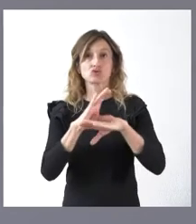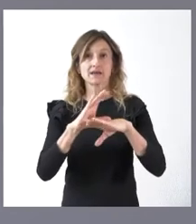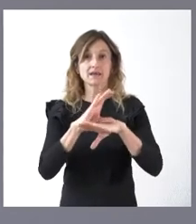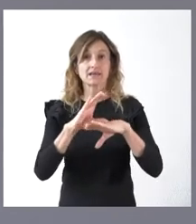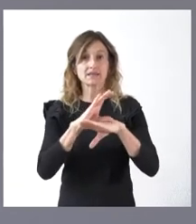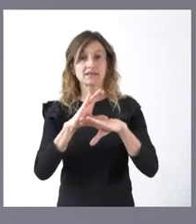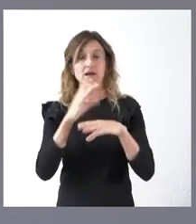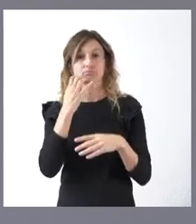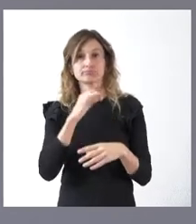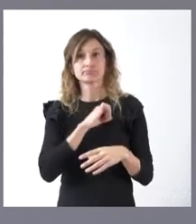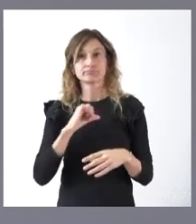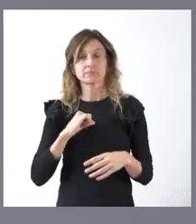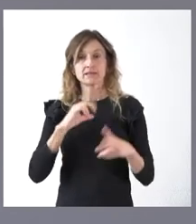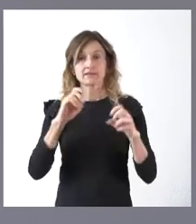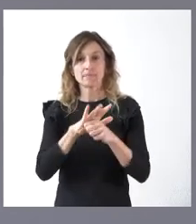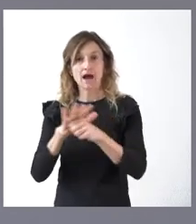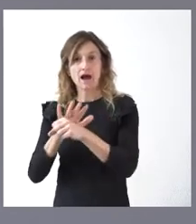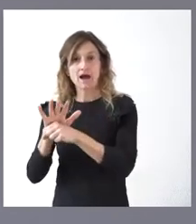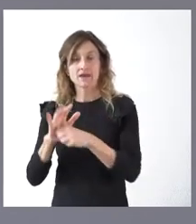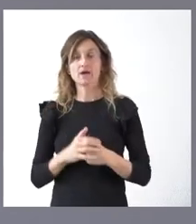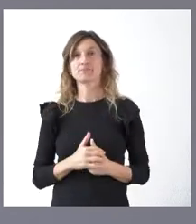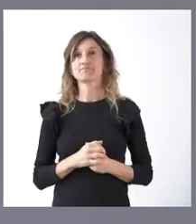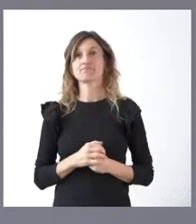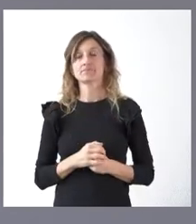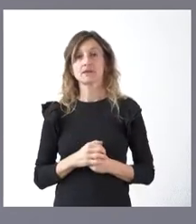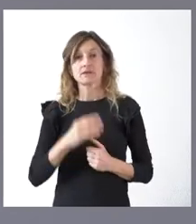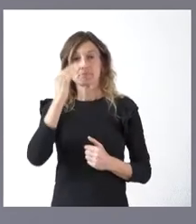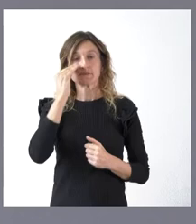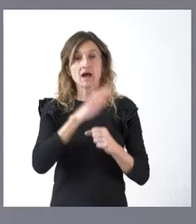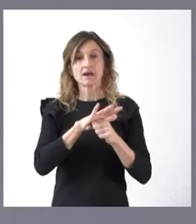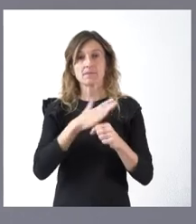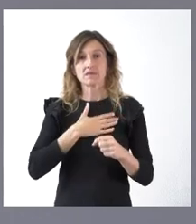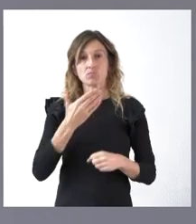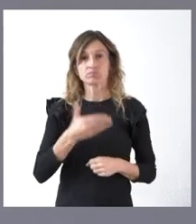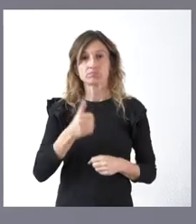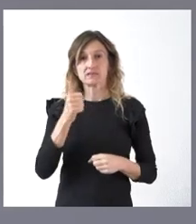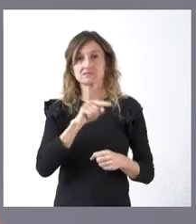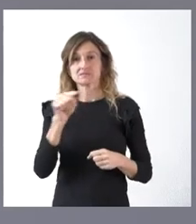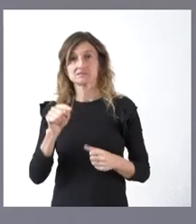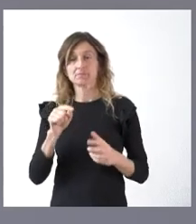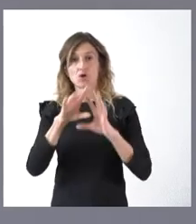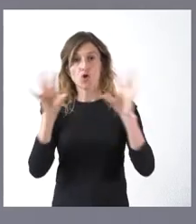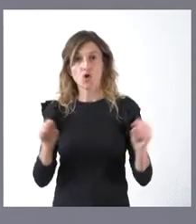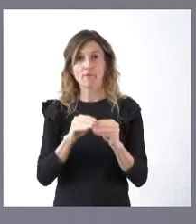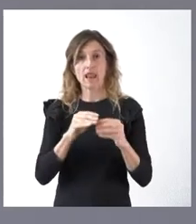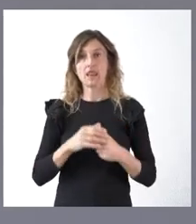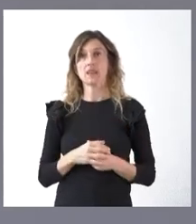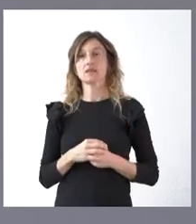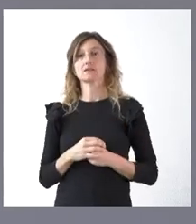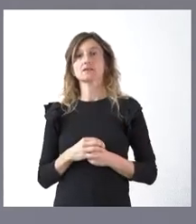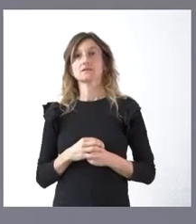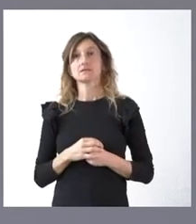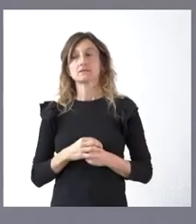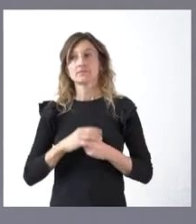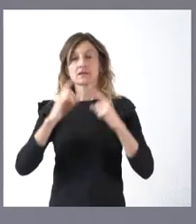en función del área de su actividad a cada cual como es natural le parece que lo suyo es lo más importante y hay que tener una visión global donde haremos que cada